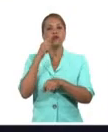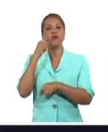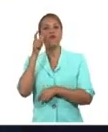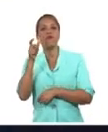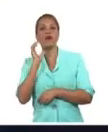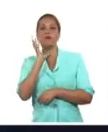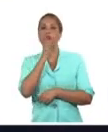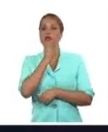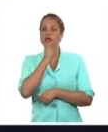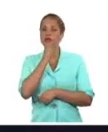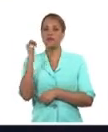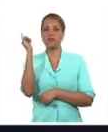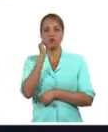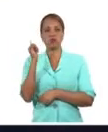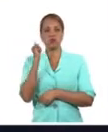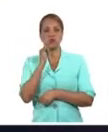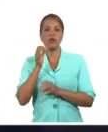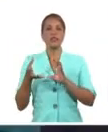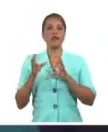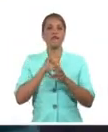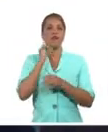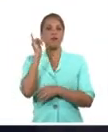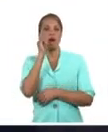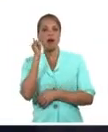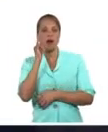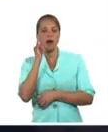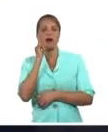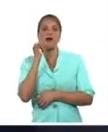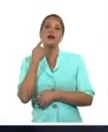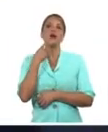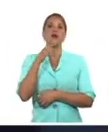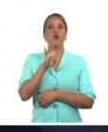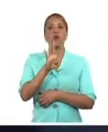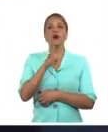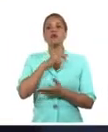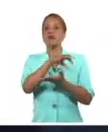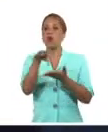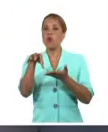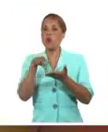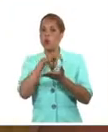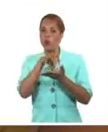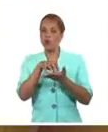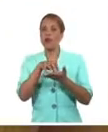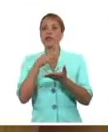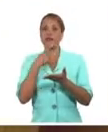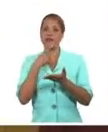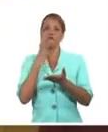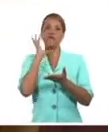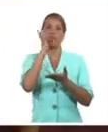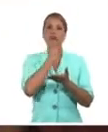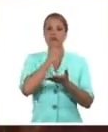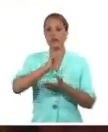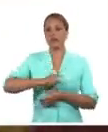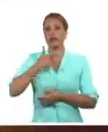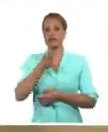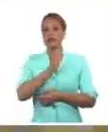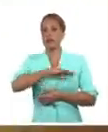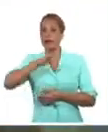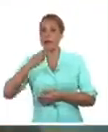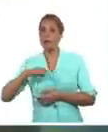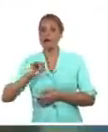y poético de Dalí de manera digital en un viaje por cuatro de los entornos por excelencia del artista: el mar, el cielo,